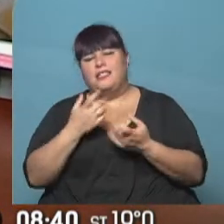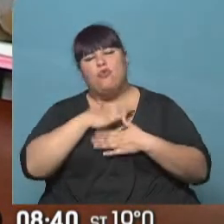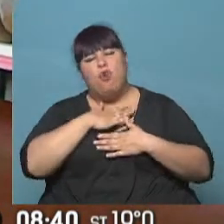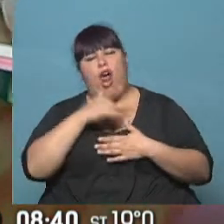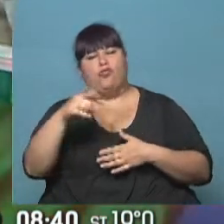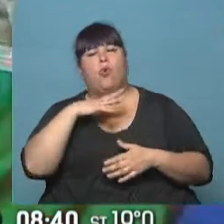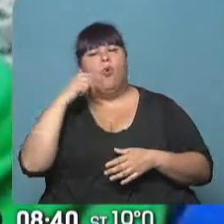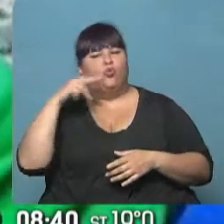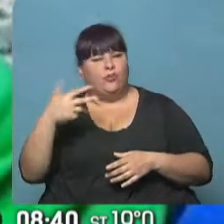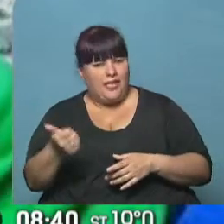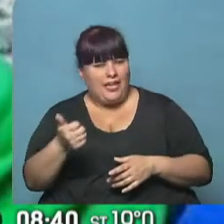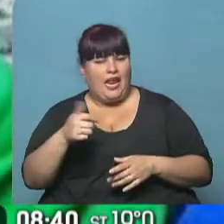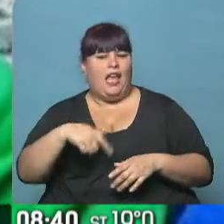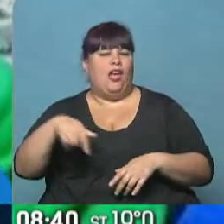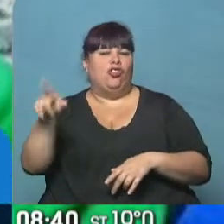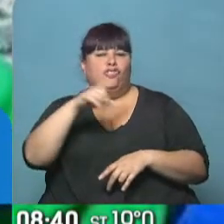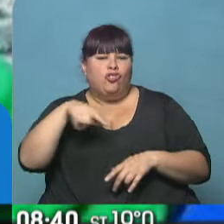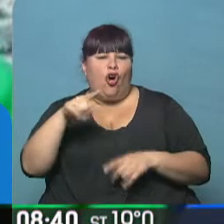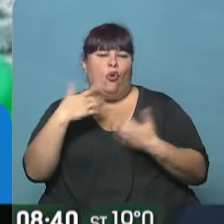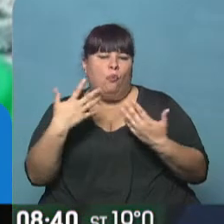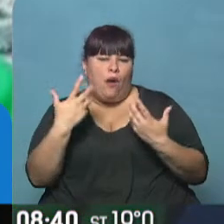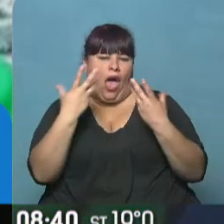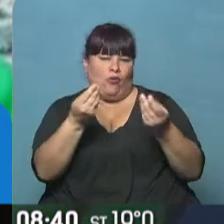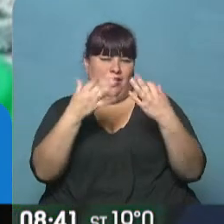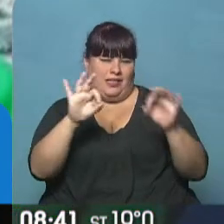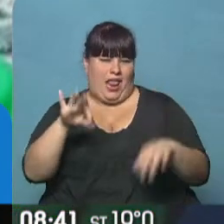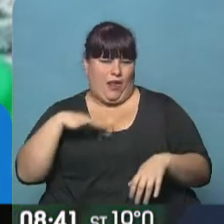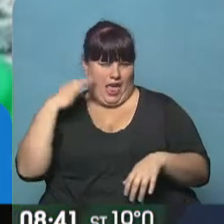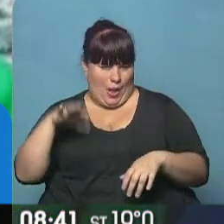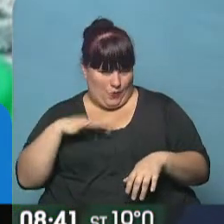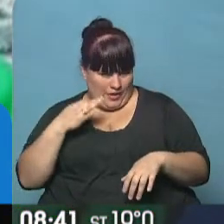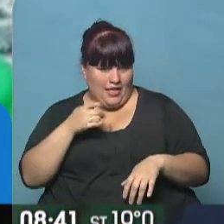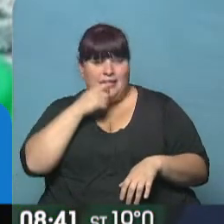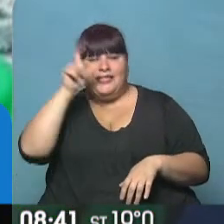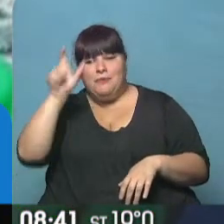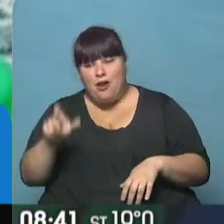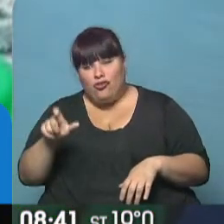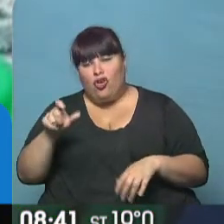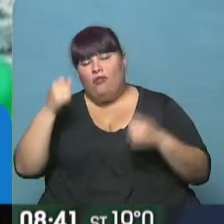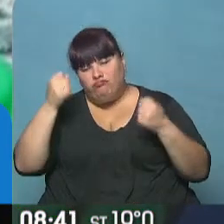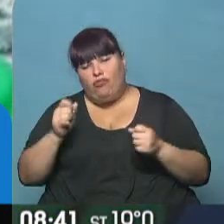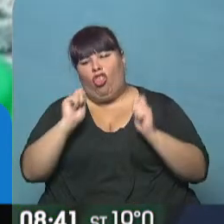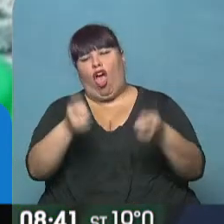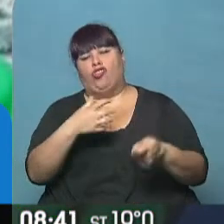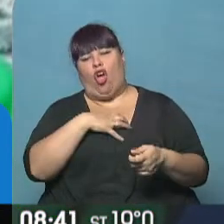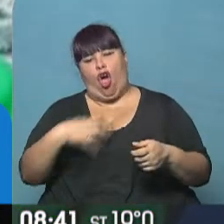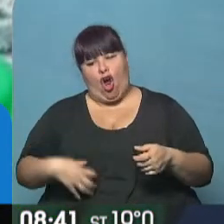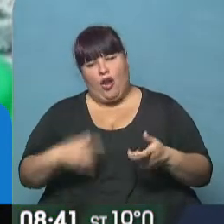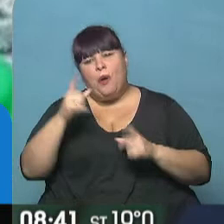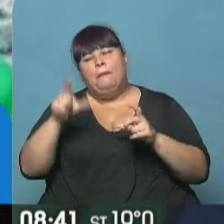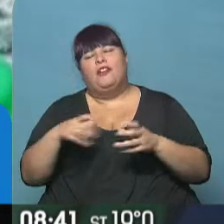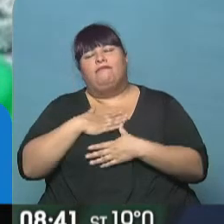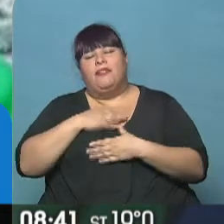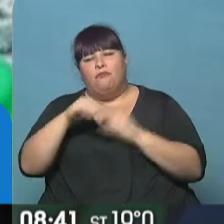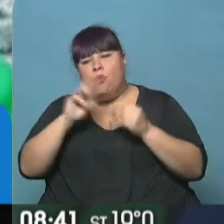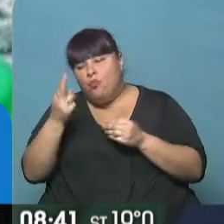para Justina y para todos aquellos que podrían salvar su vida si una persona decide donar los órganos de alguien muy querido